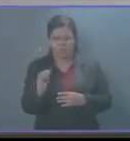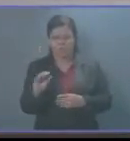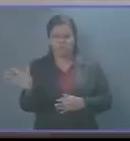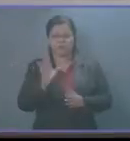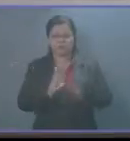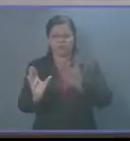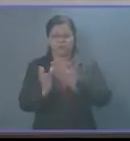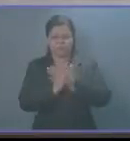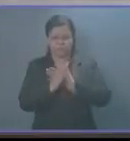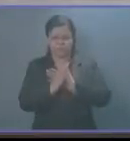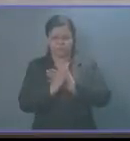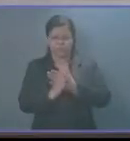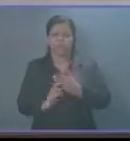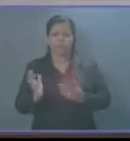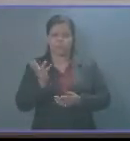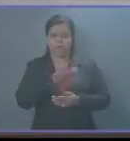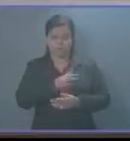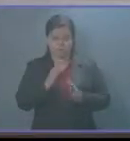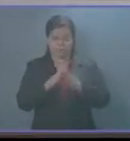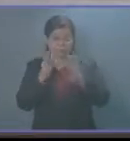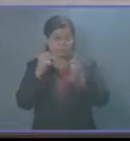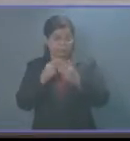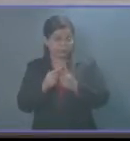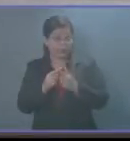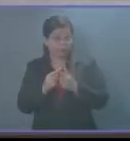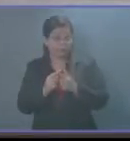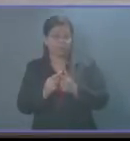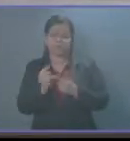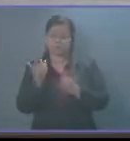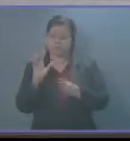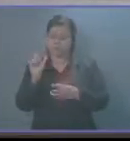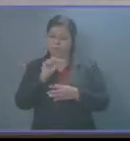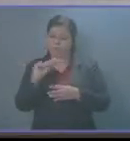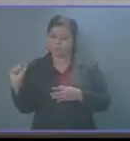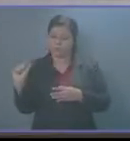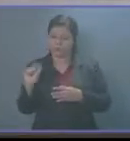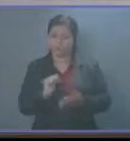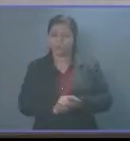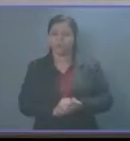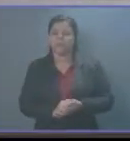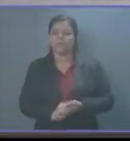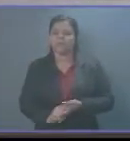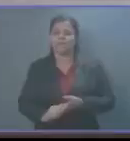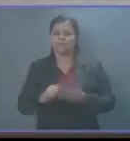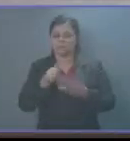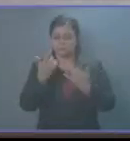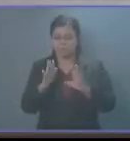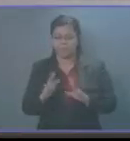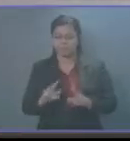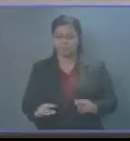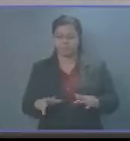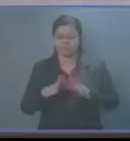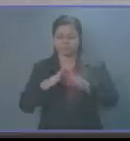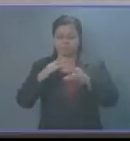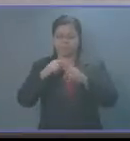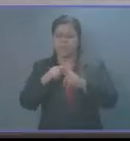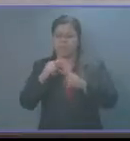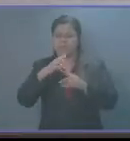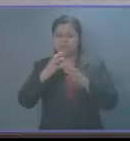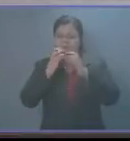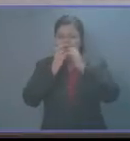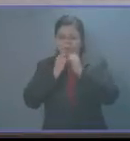cultural, nuestra iglesia Santiago Apóstol fue nombrada como Monumento Nacional mediante